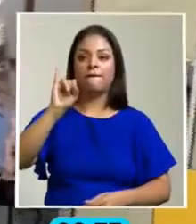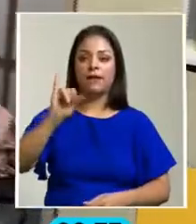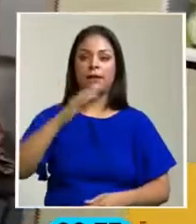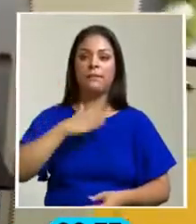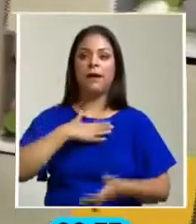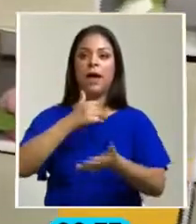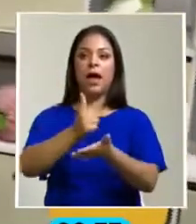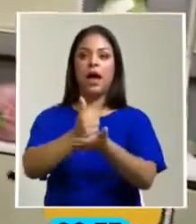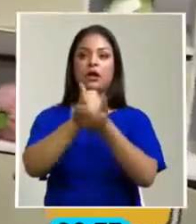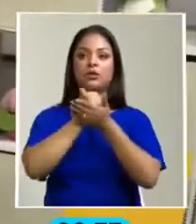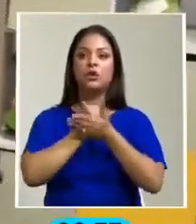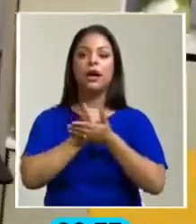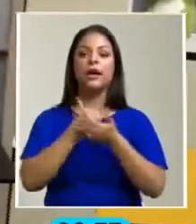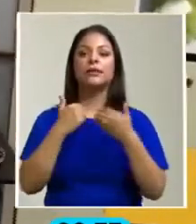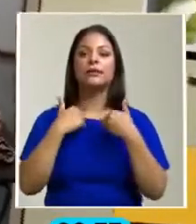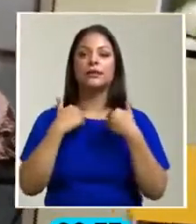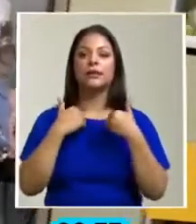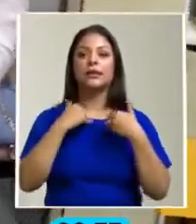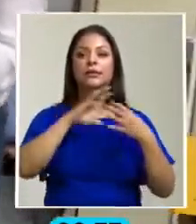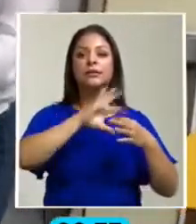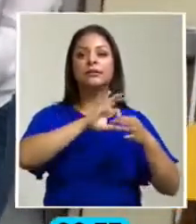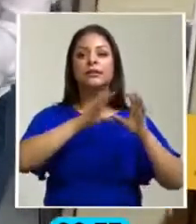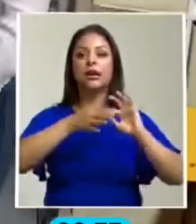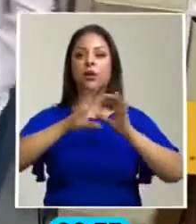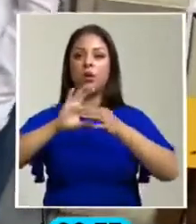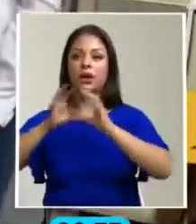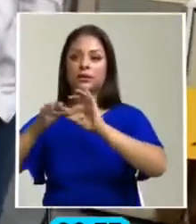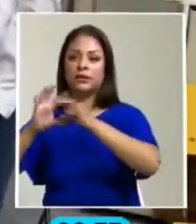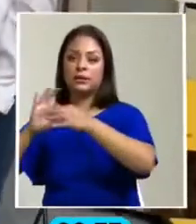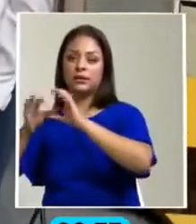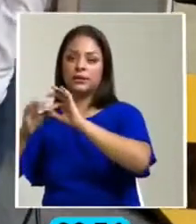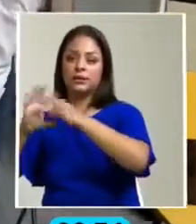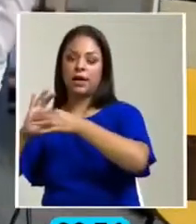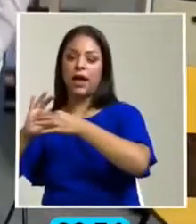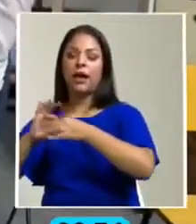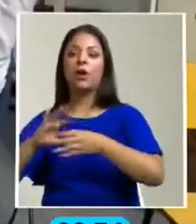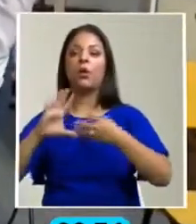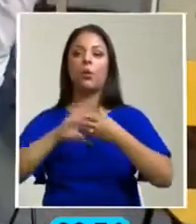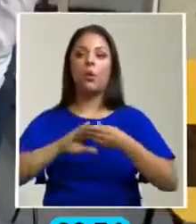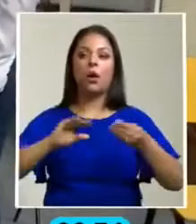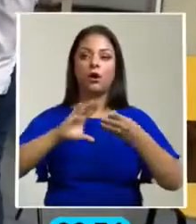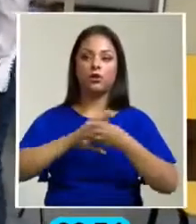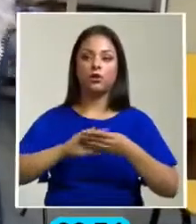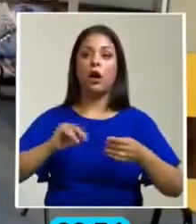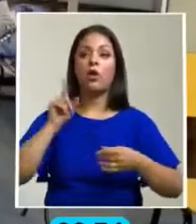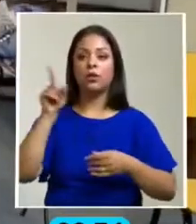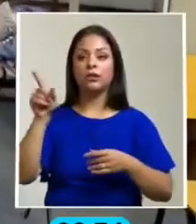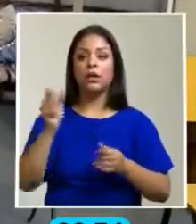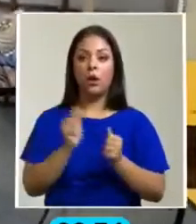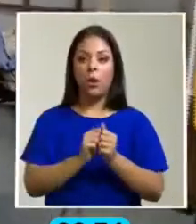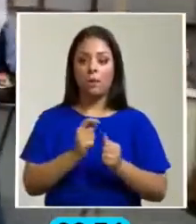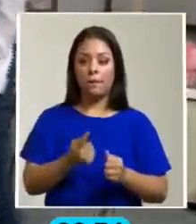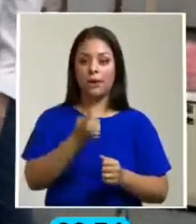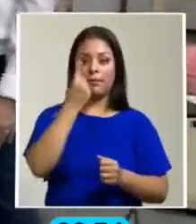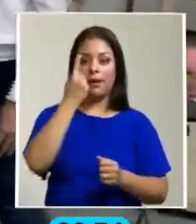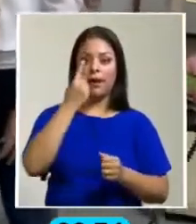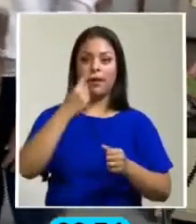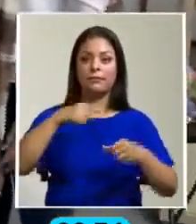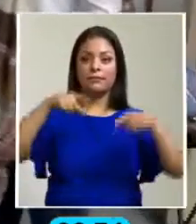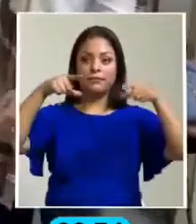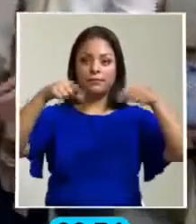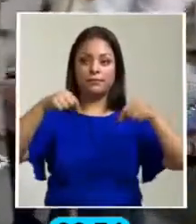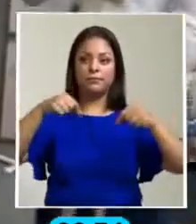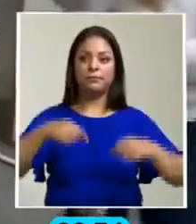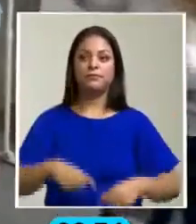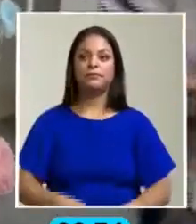del cuento. Ok, Sofi, entonces puedes venir acá. Vamos a ir vamos allá. A hacer vamos ahí. A poner. La niña Carla y yo vamos a hacer como un tendedero. Vamos